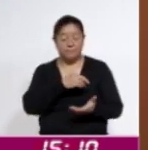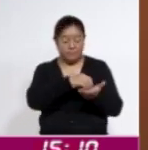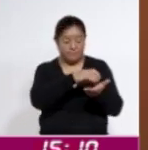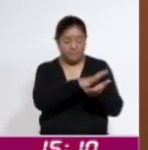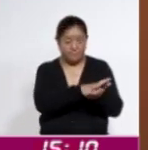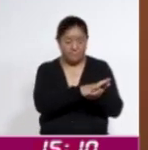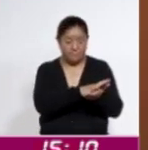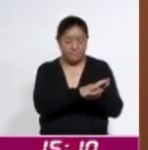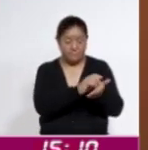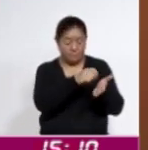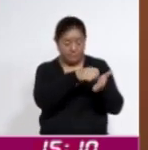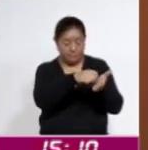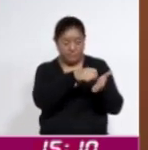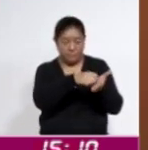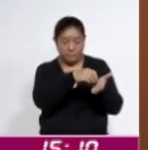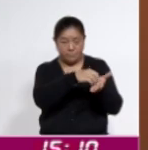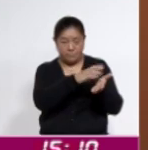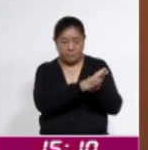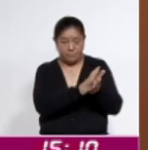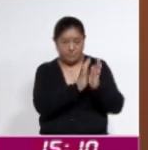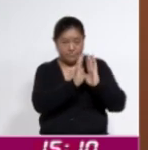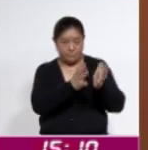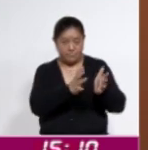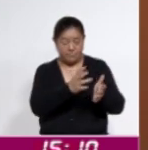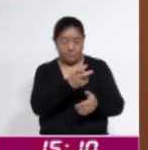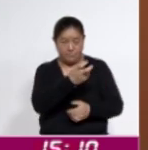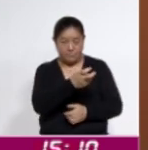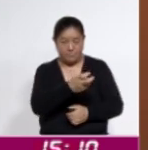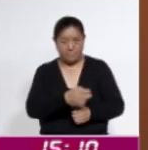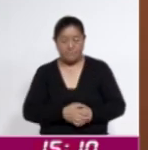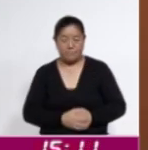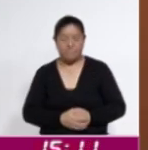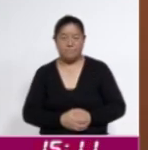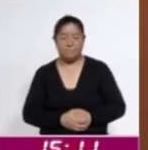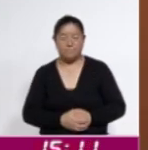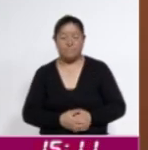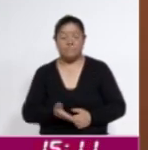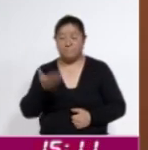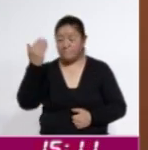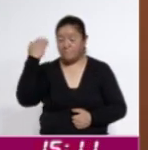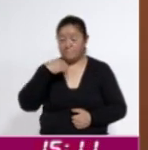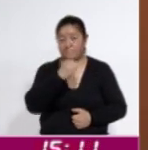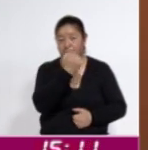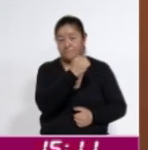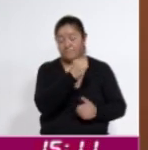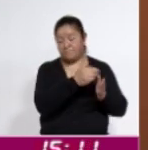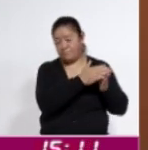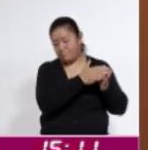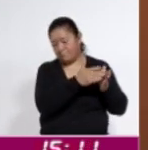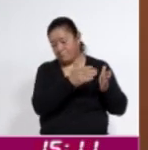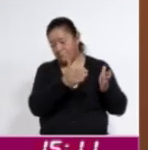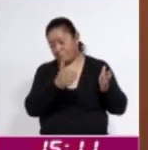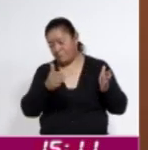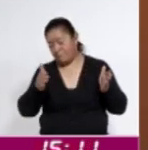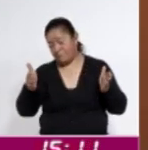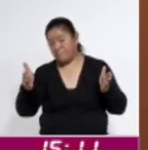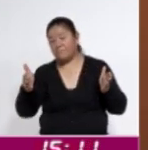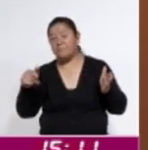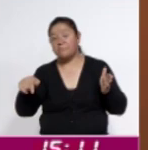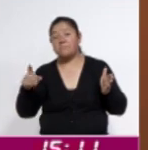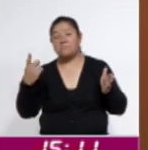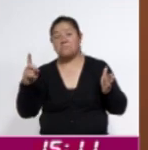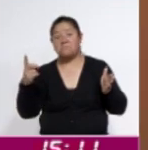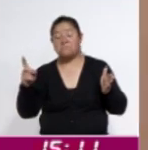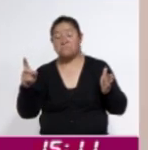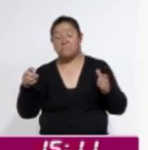o agendadas citas sobre ese tema desde el mes de septiembre y ya llegó, ya la agenda la tengo